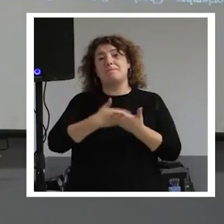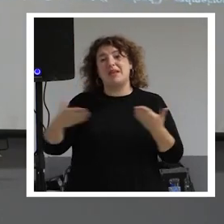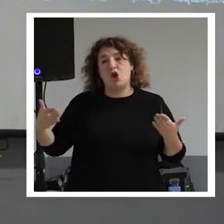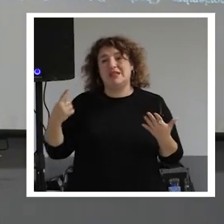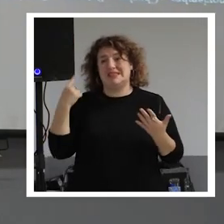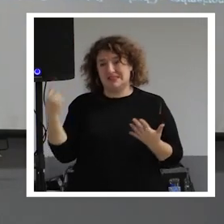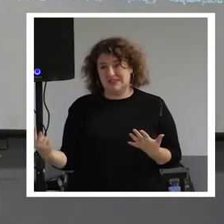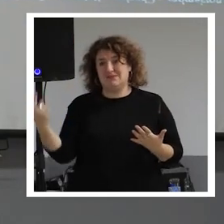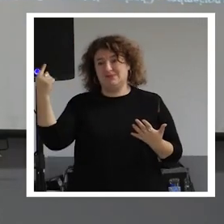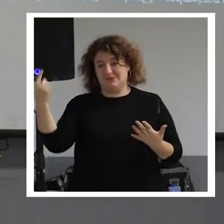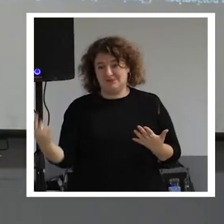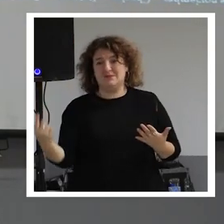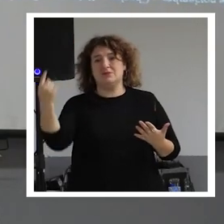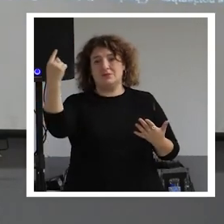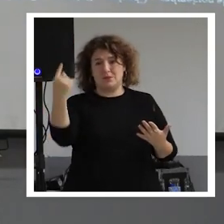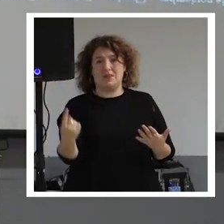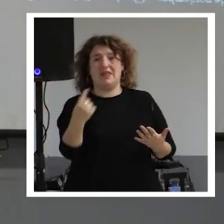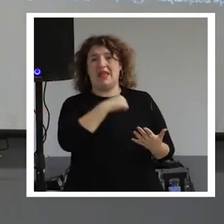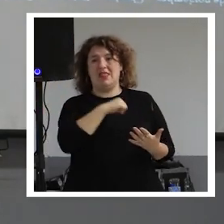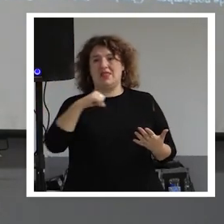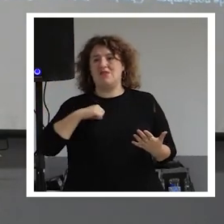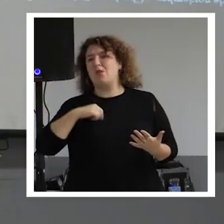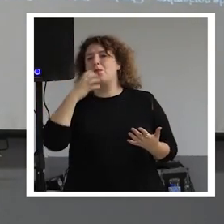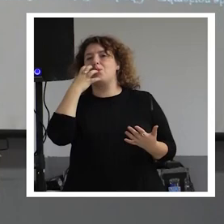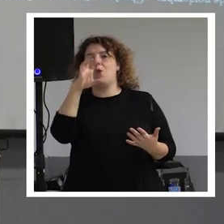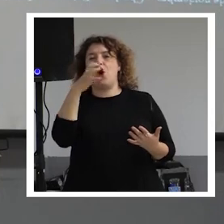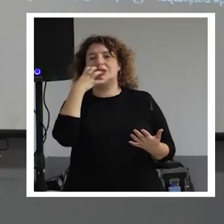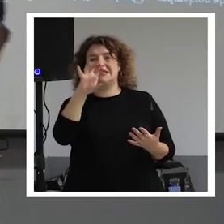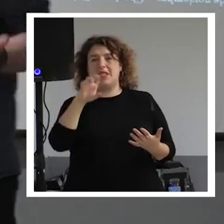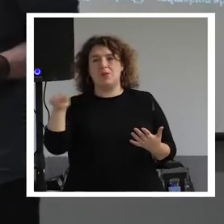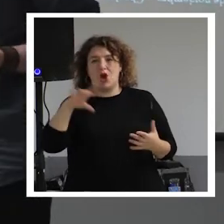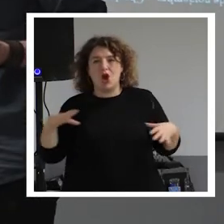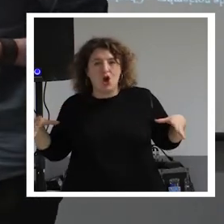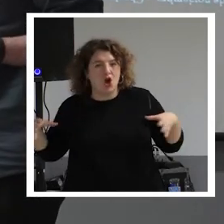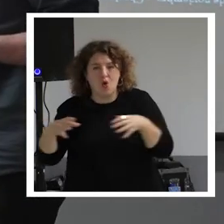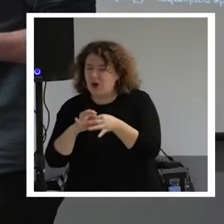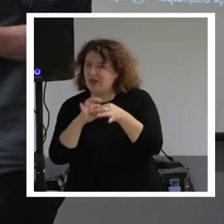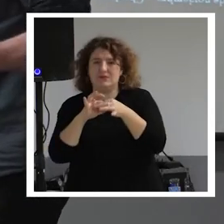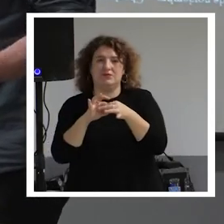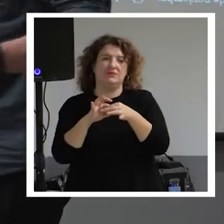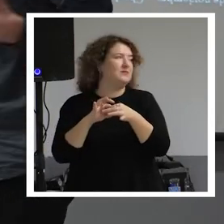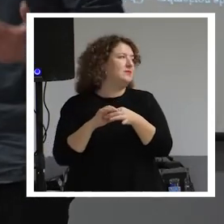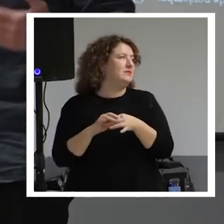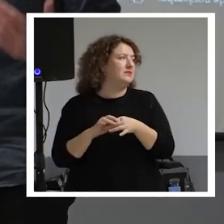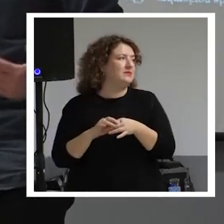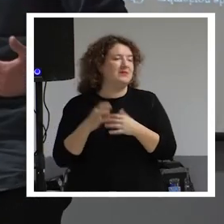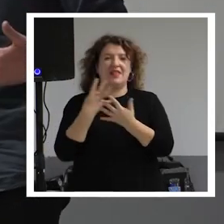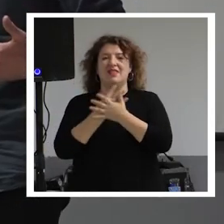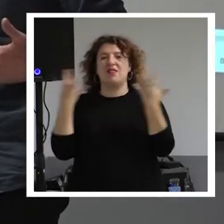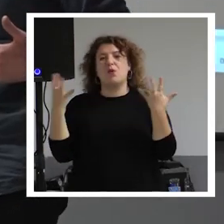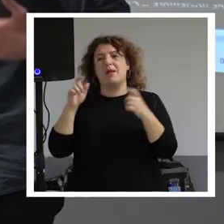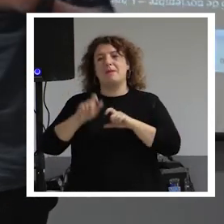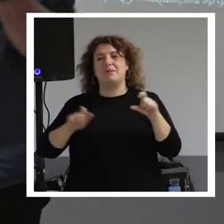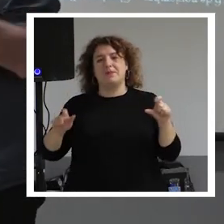no era el pueblo por decirlo voy a decir una manera provocativa no eran no era el pueblo en singular sino que éramos 19 millones